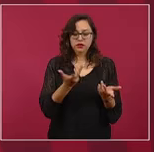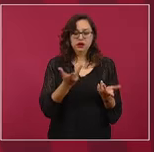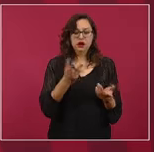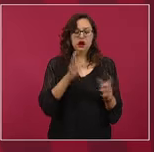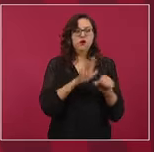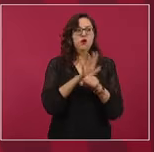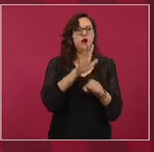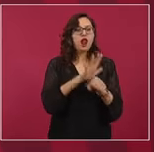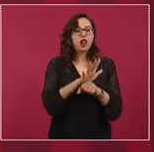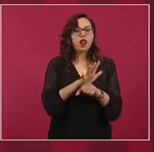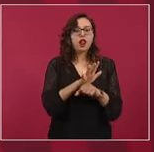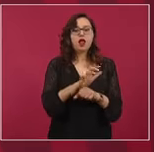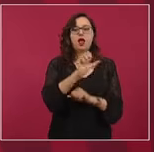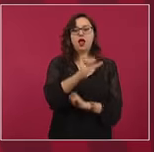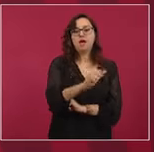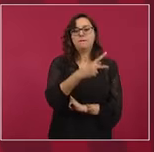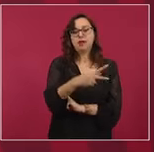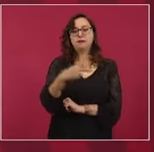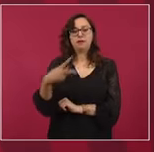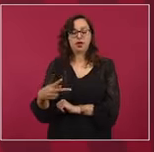asociación pública-privada.